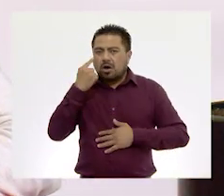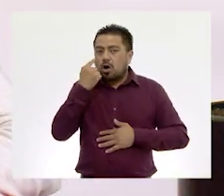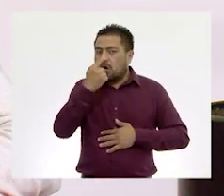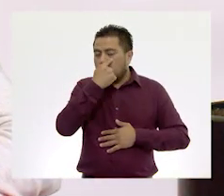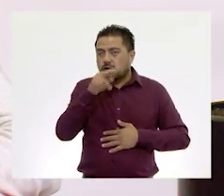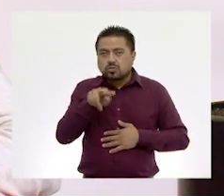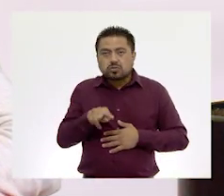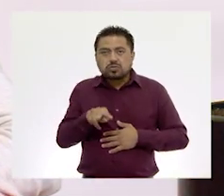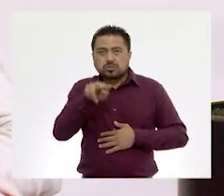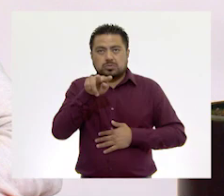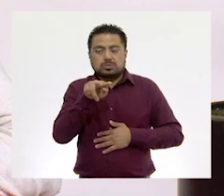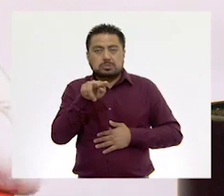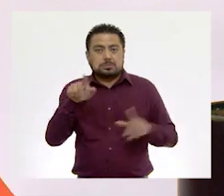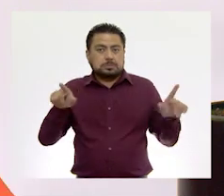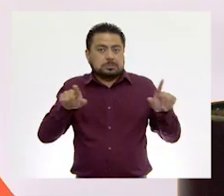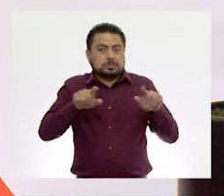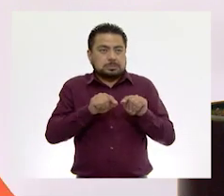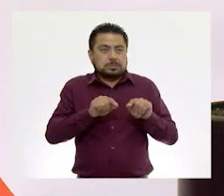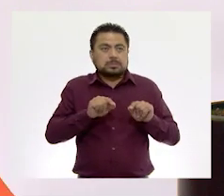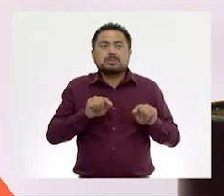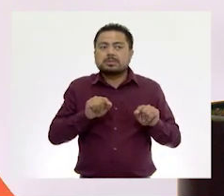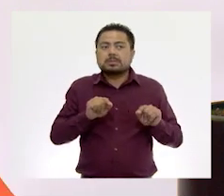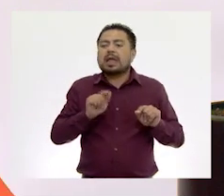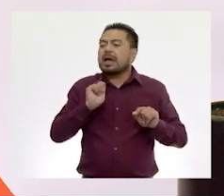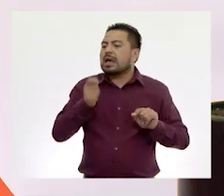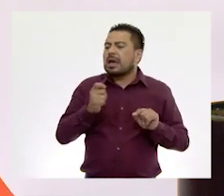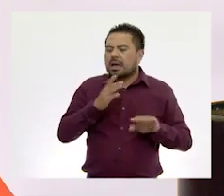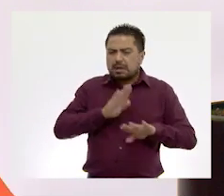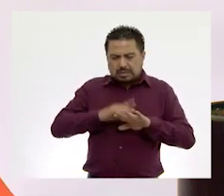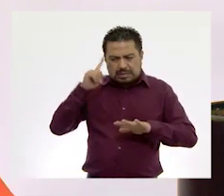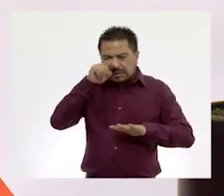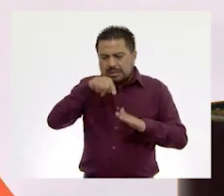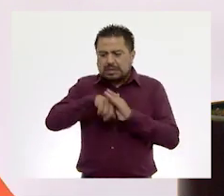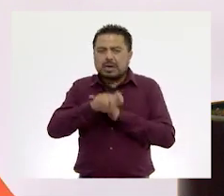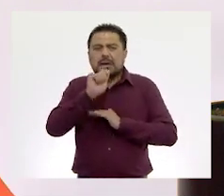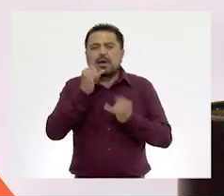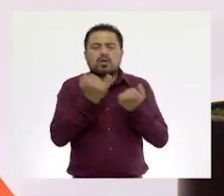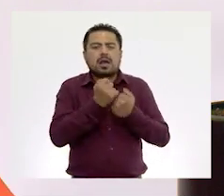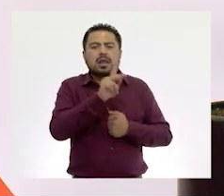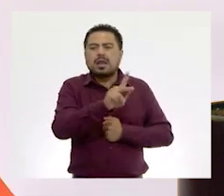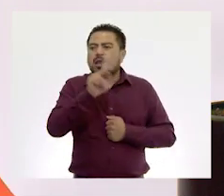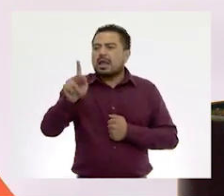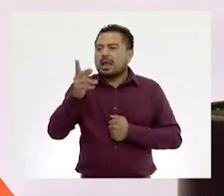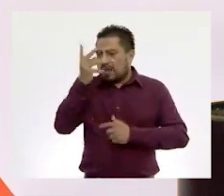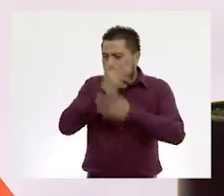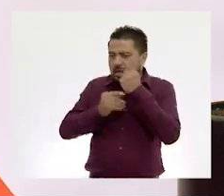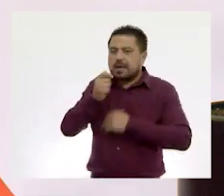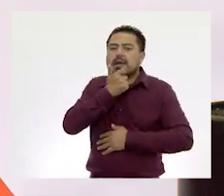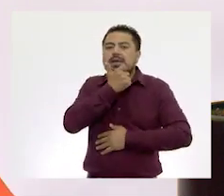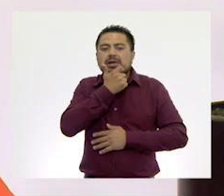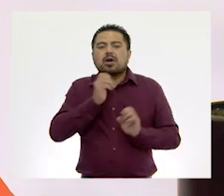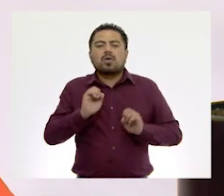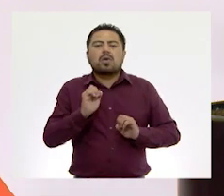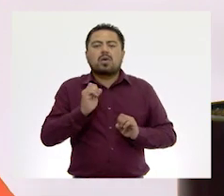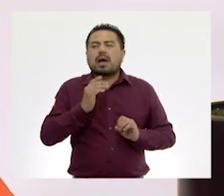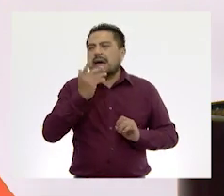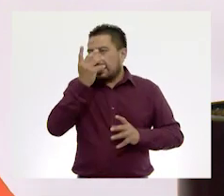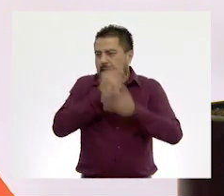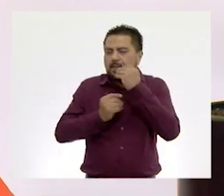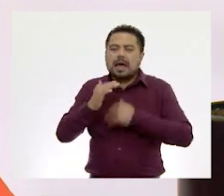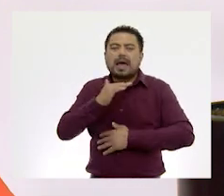¿no? Digamos, tendría para ellos la complejidad que tiene para ti aprender inglés o aprender